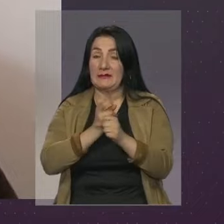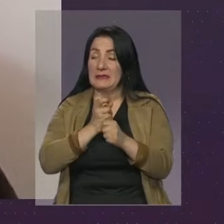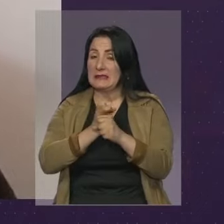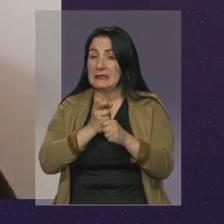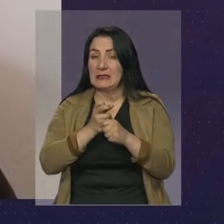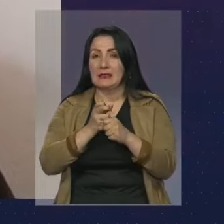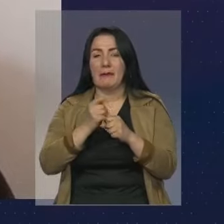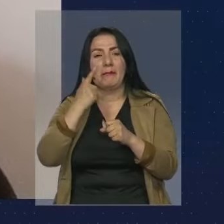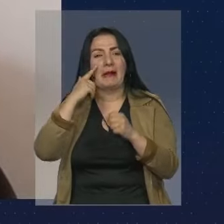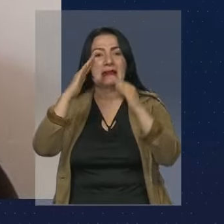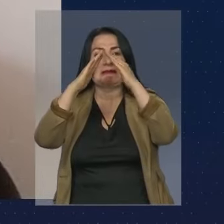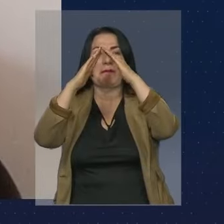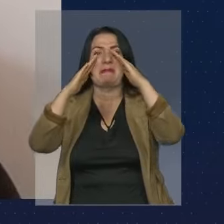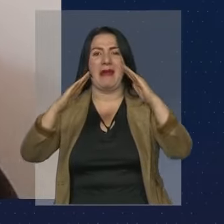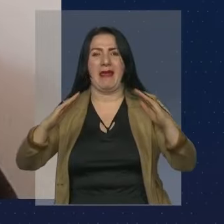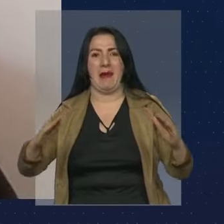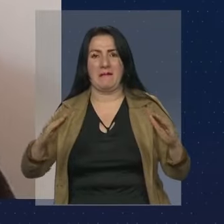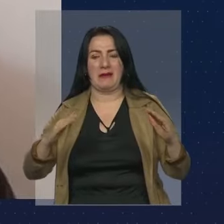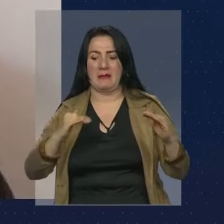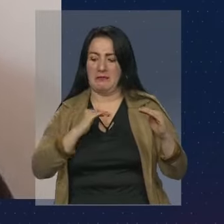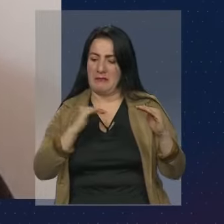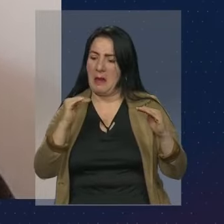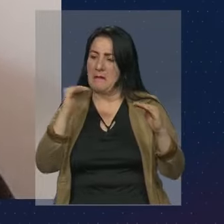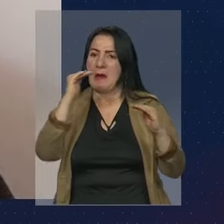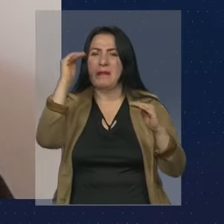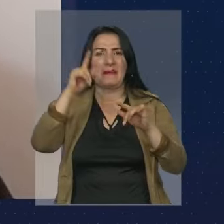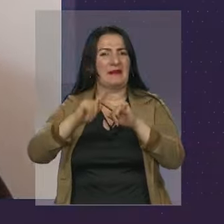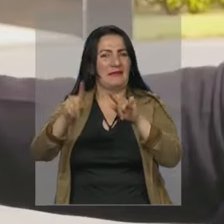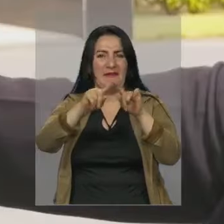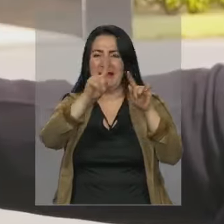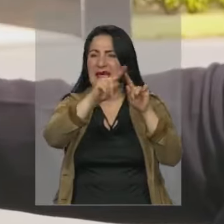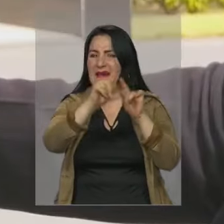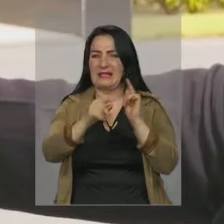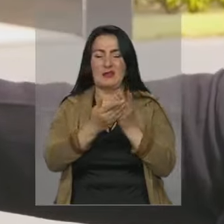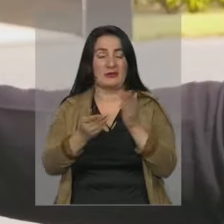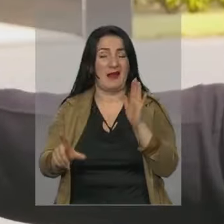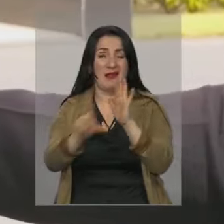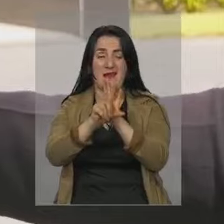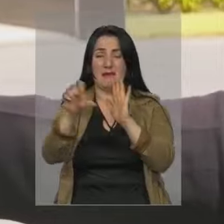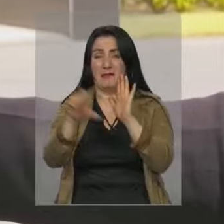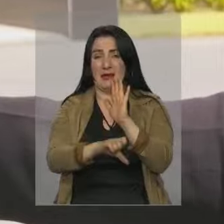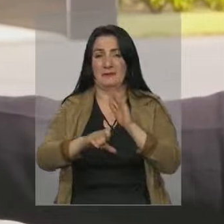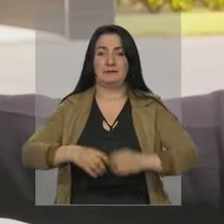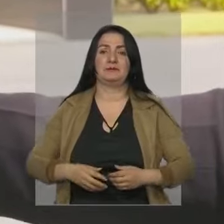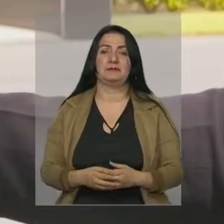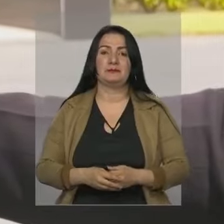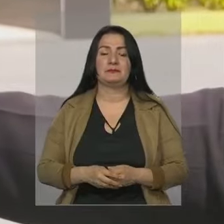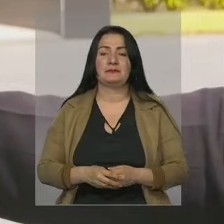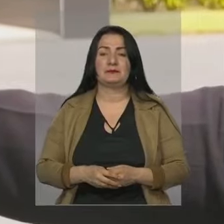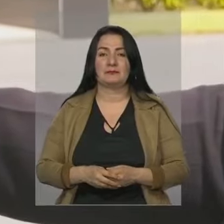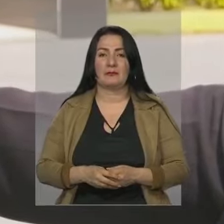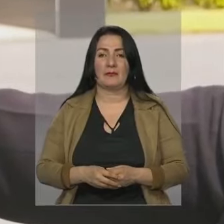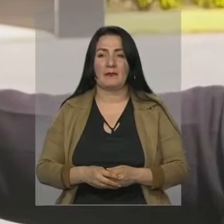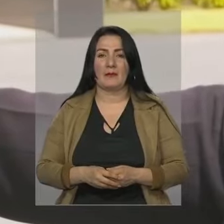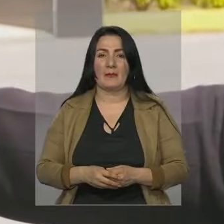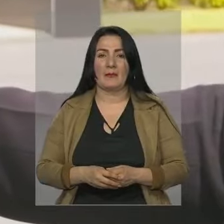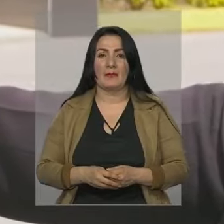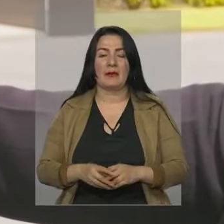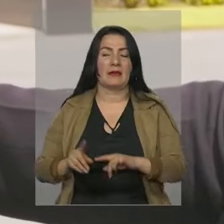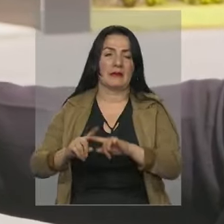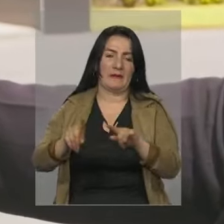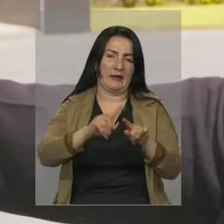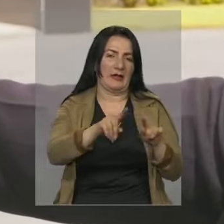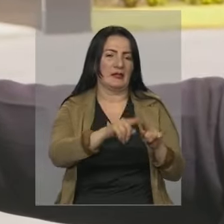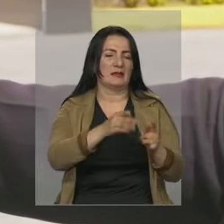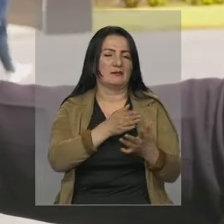es una pirámide en términos de portafolios de economías ilegales. Bueno, ahí es un punto que convergen varias vías importantes, una